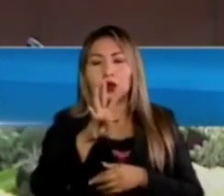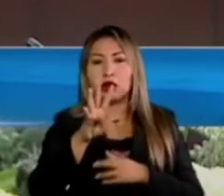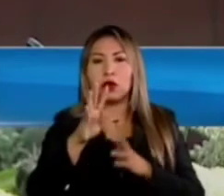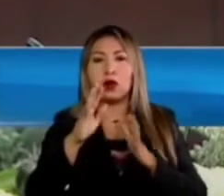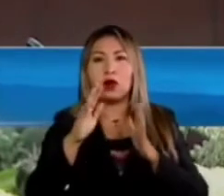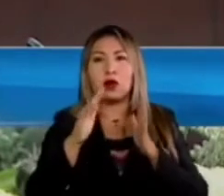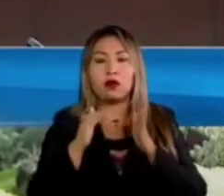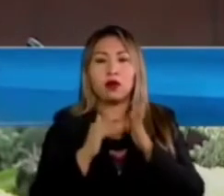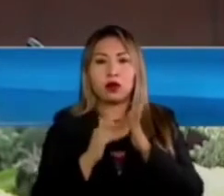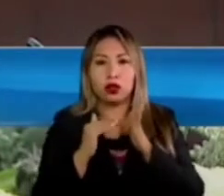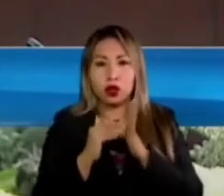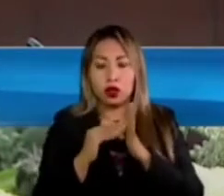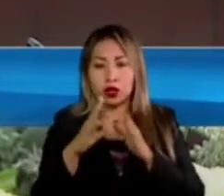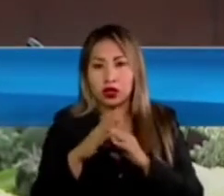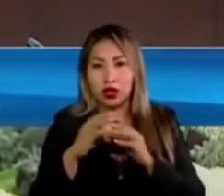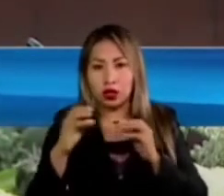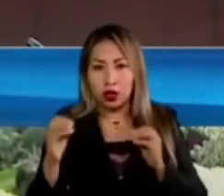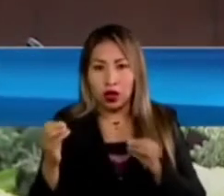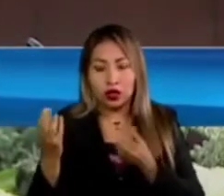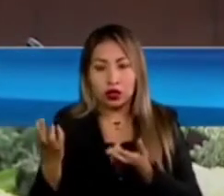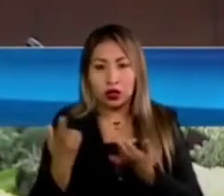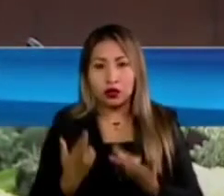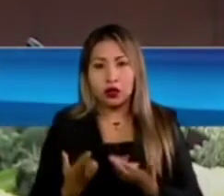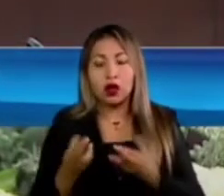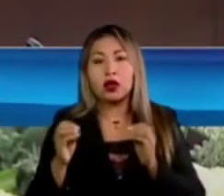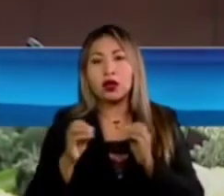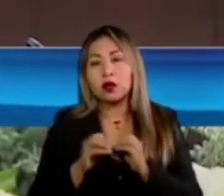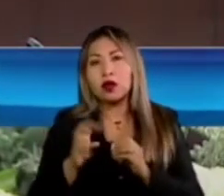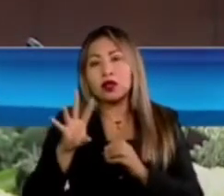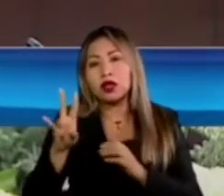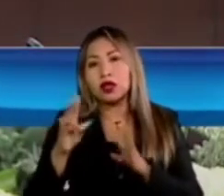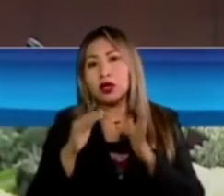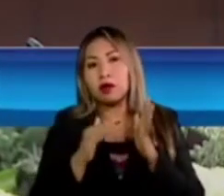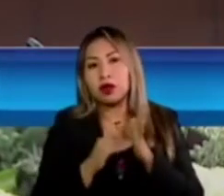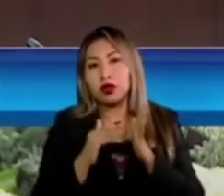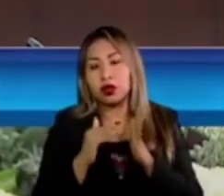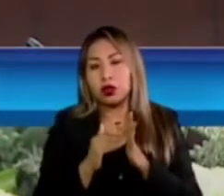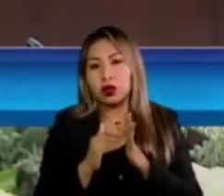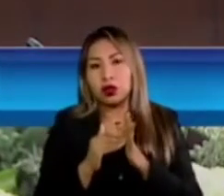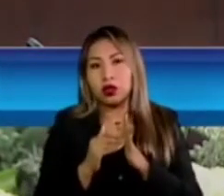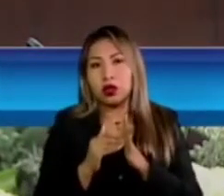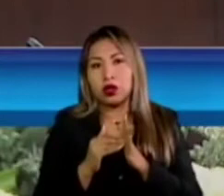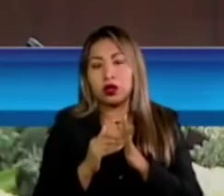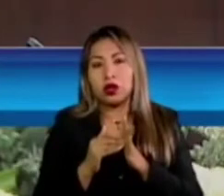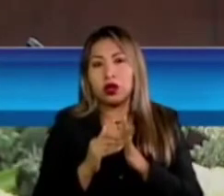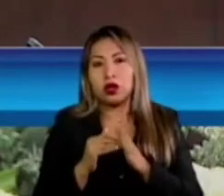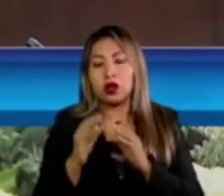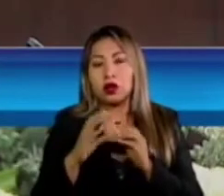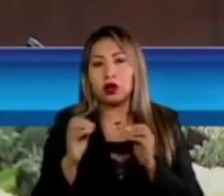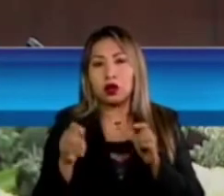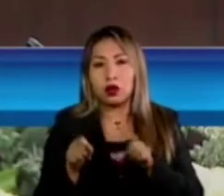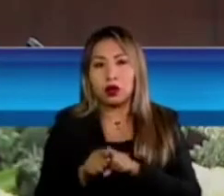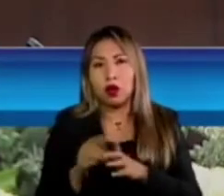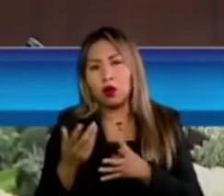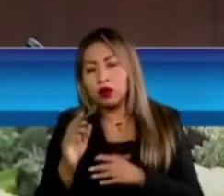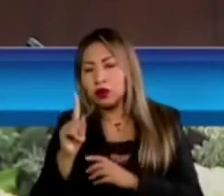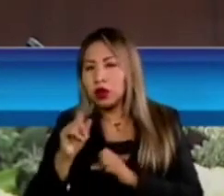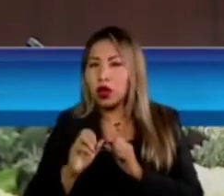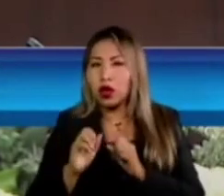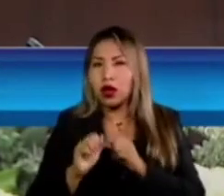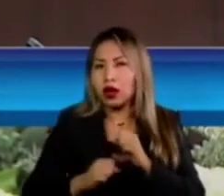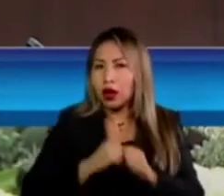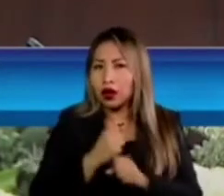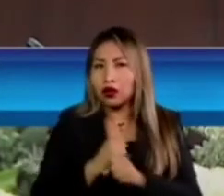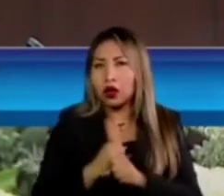balboas, así como 7 millones de balboas como mínimo en concepto de dividendo por año durante